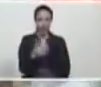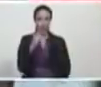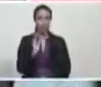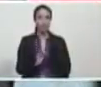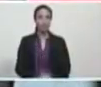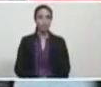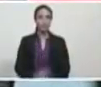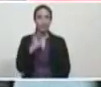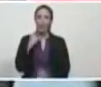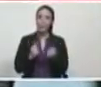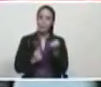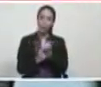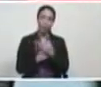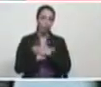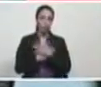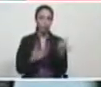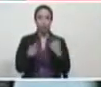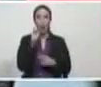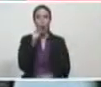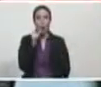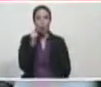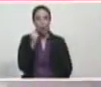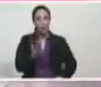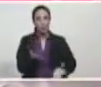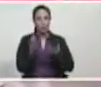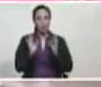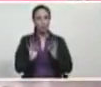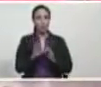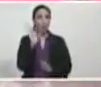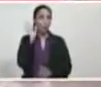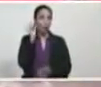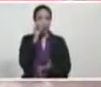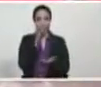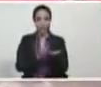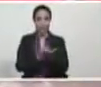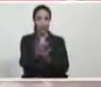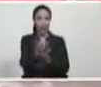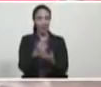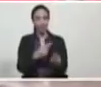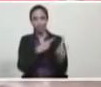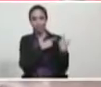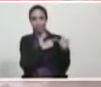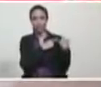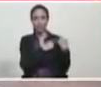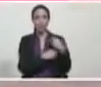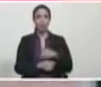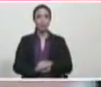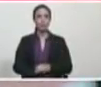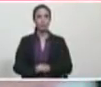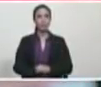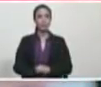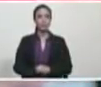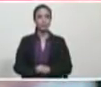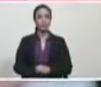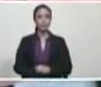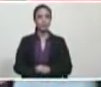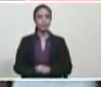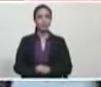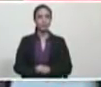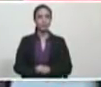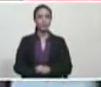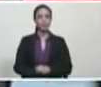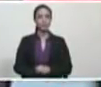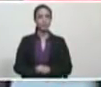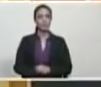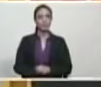cuenta con estos hombres patriotas, estas mujeres comprometidas para seguir construyendo la Venezuela potencia.